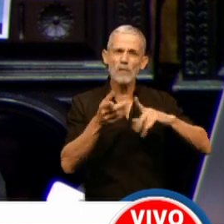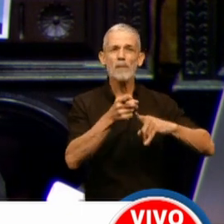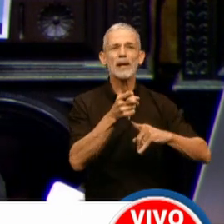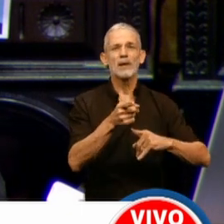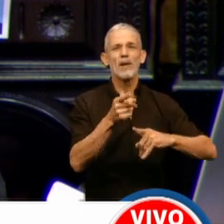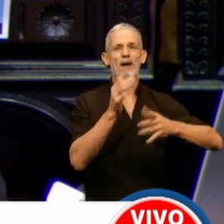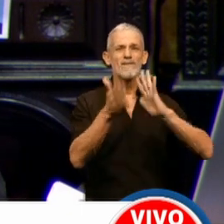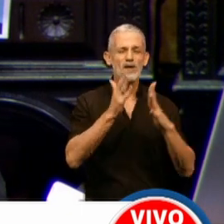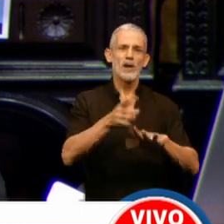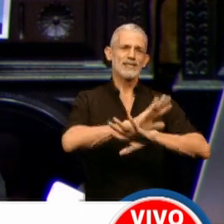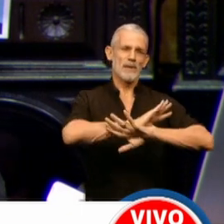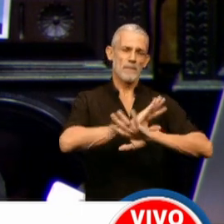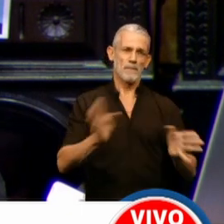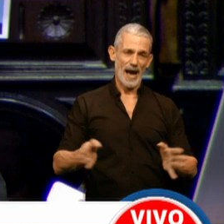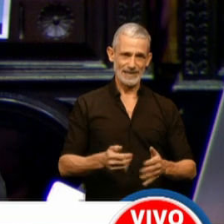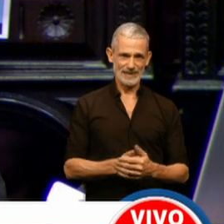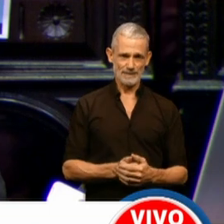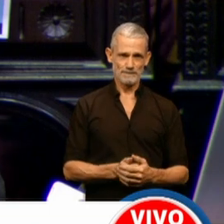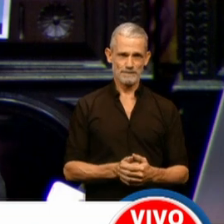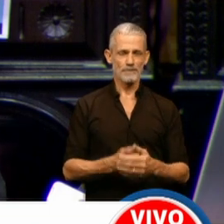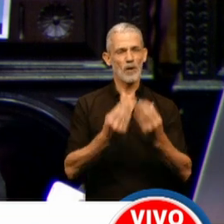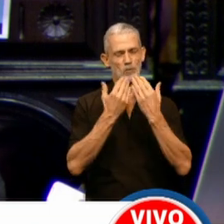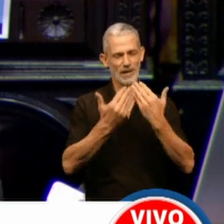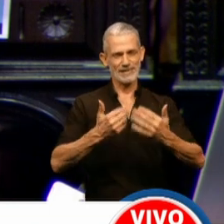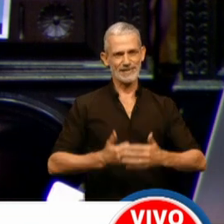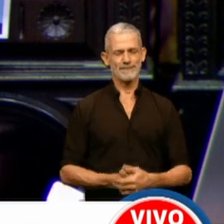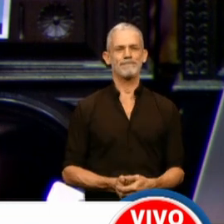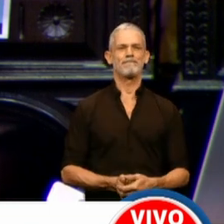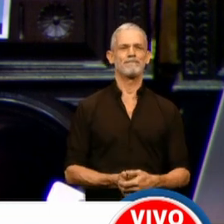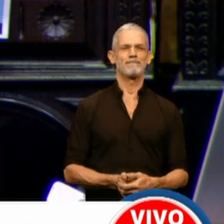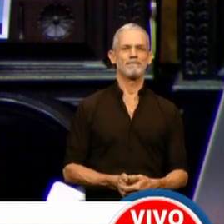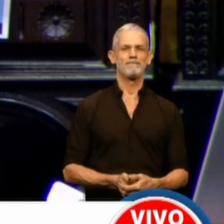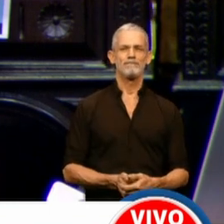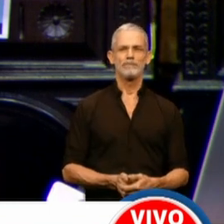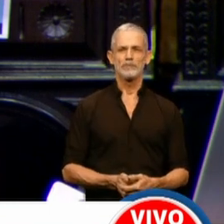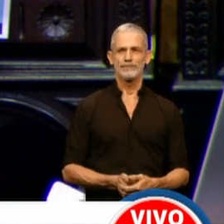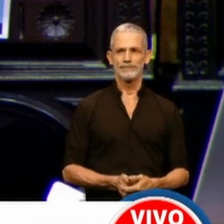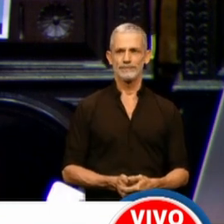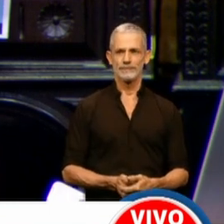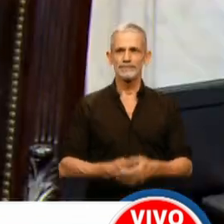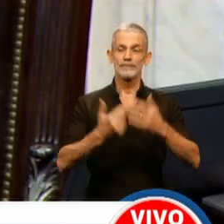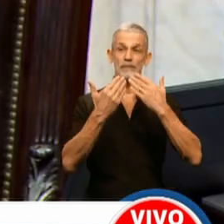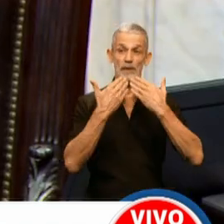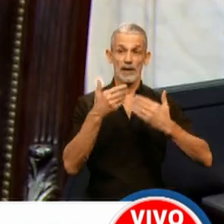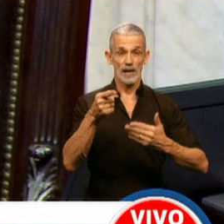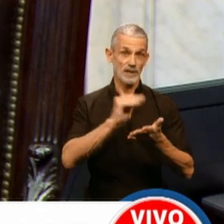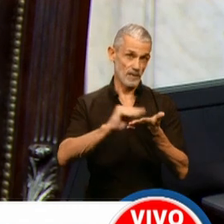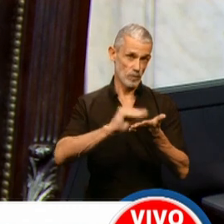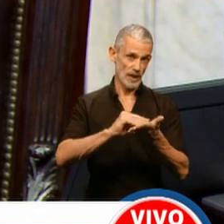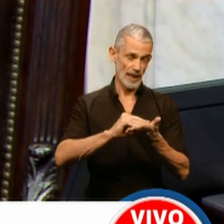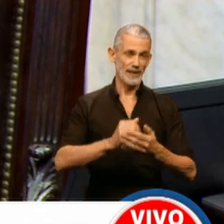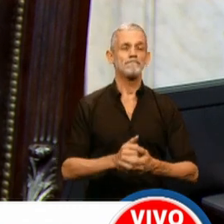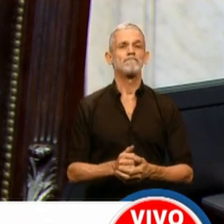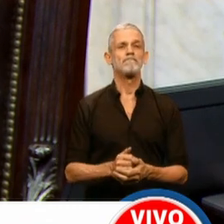de una vez la violencia por razones de género muchas gracias gracias diputada